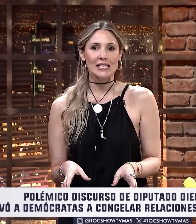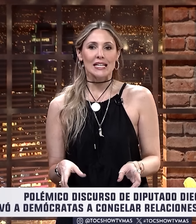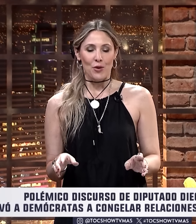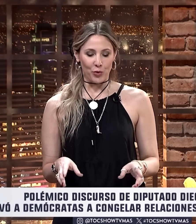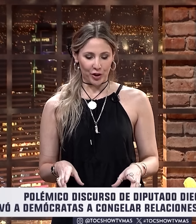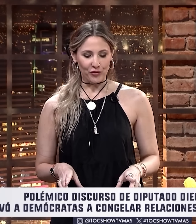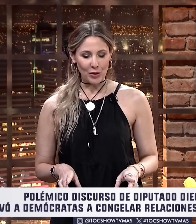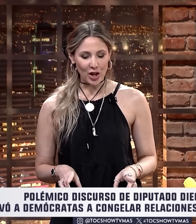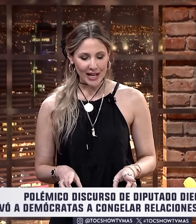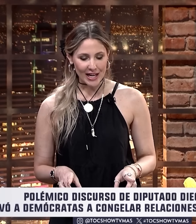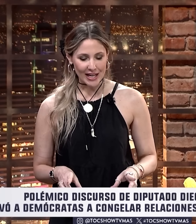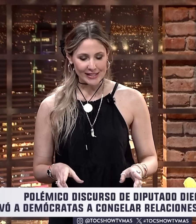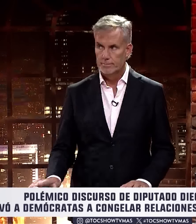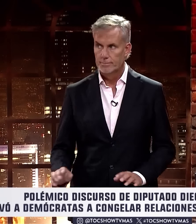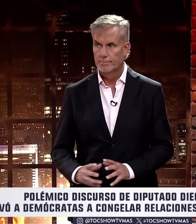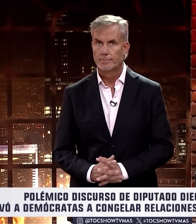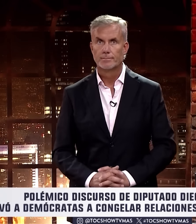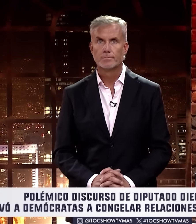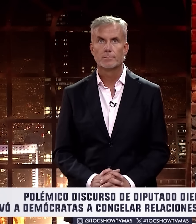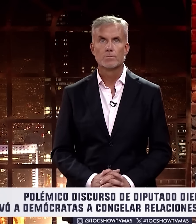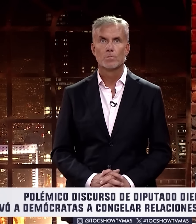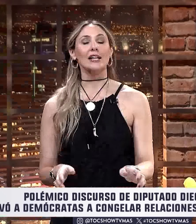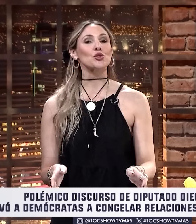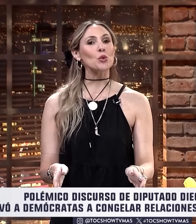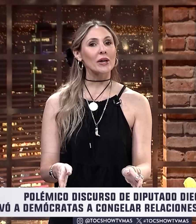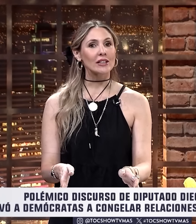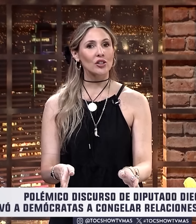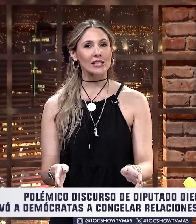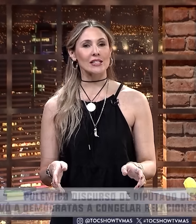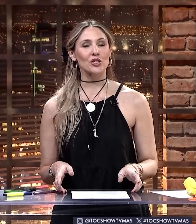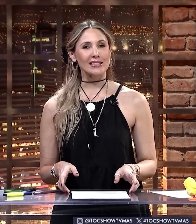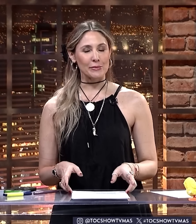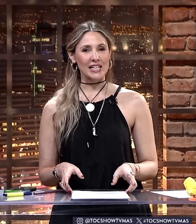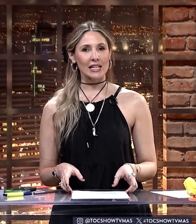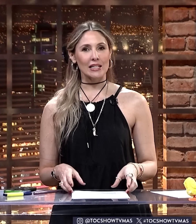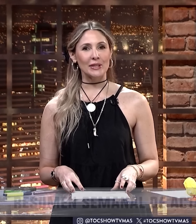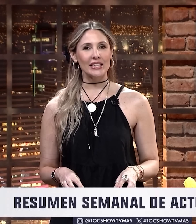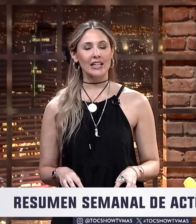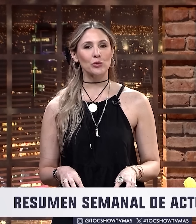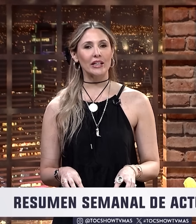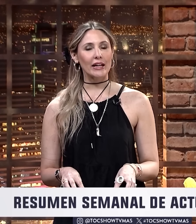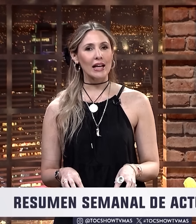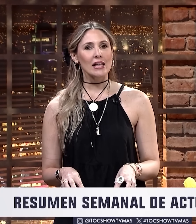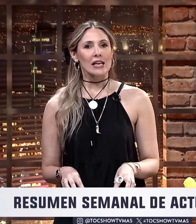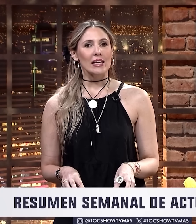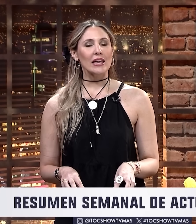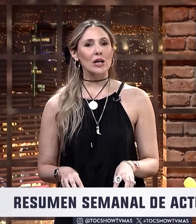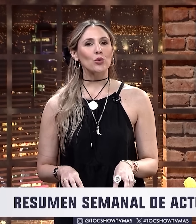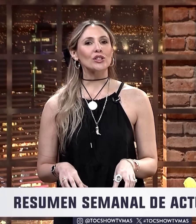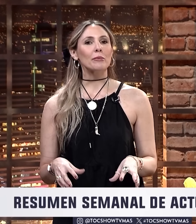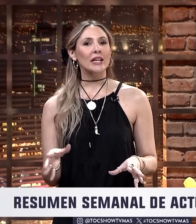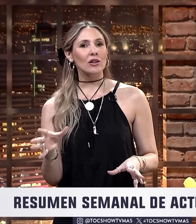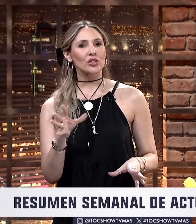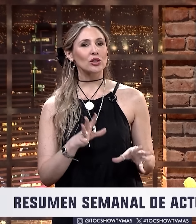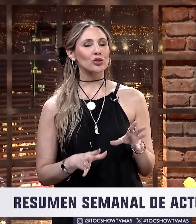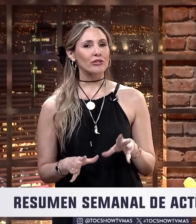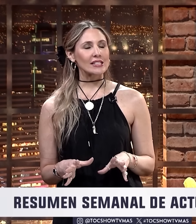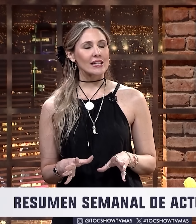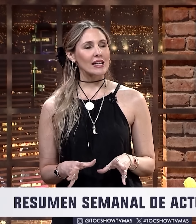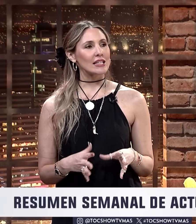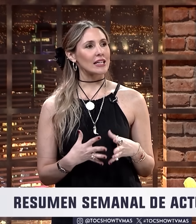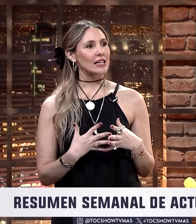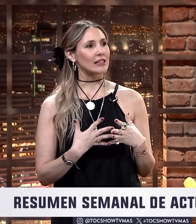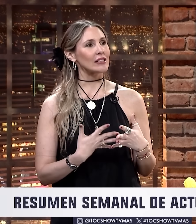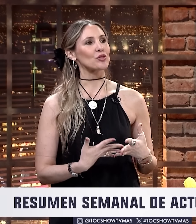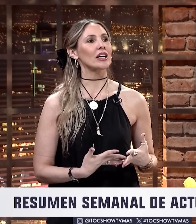digamos. Bueno, vamos a seguir con el resumen de lo que ha sido esta semana en materia de actualidad. Y hubo también otra